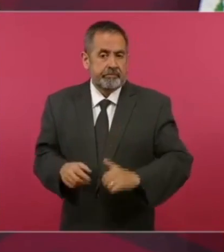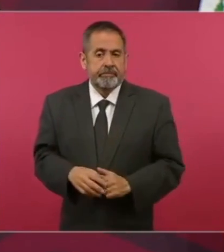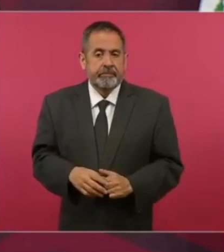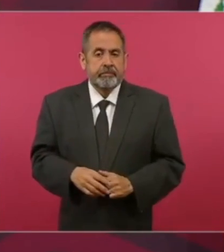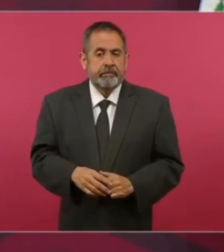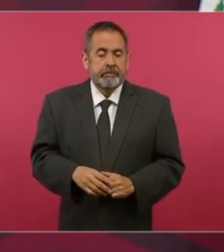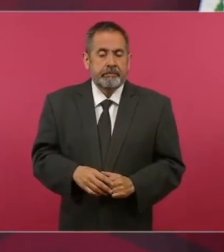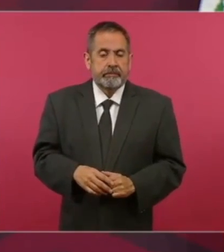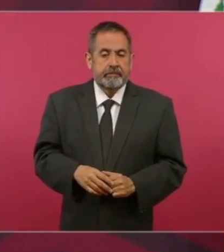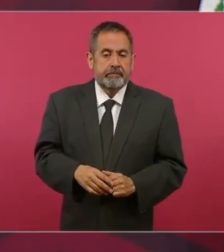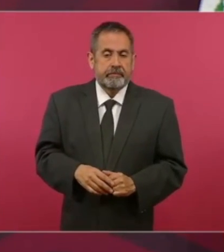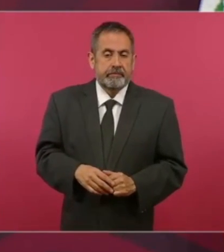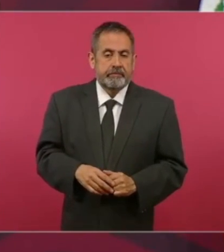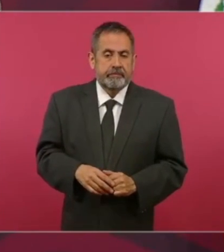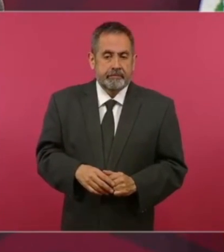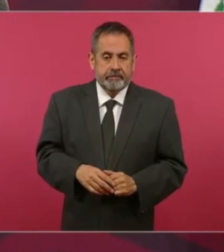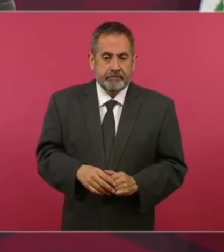y